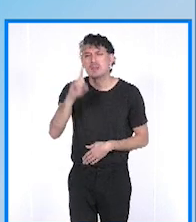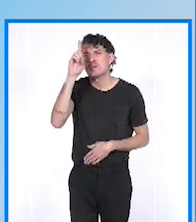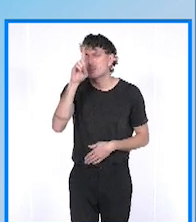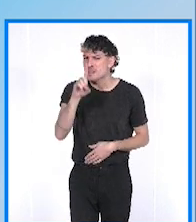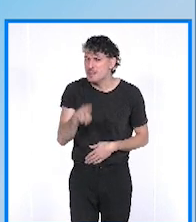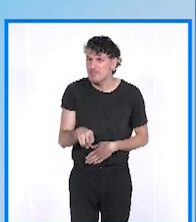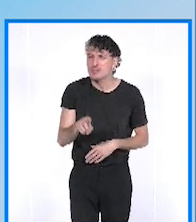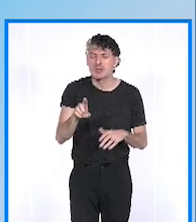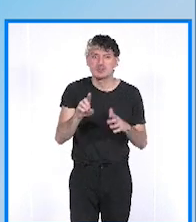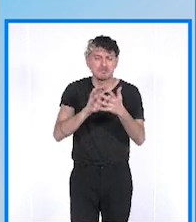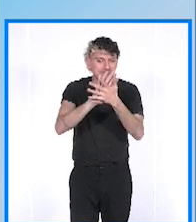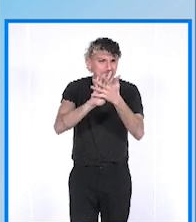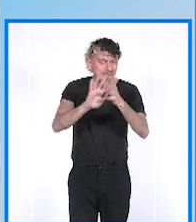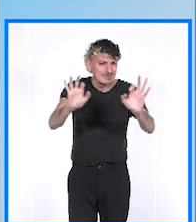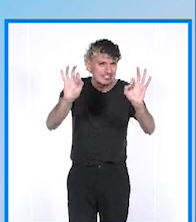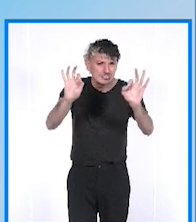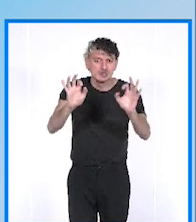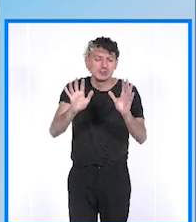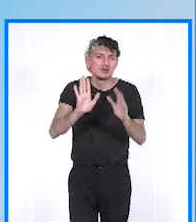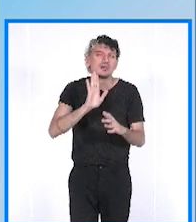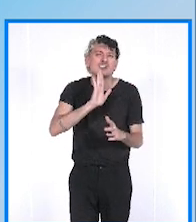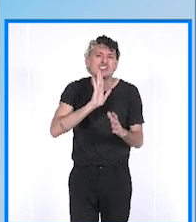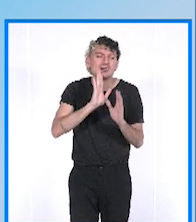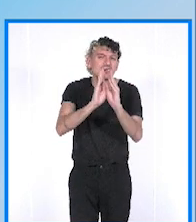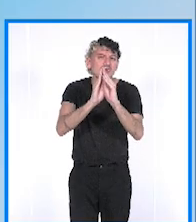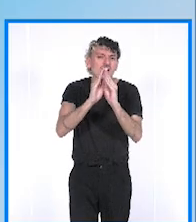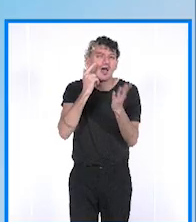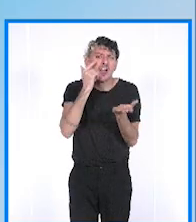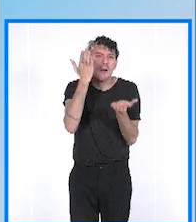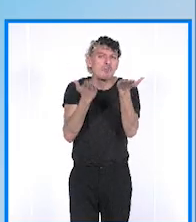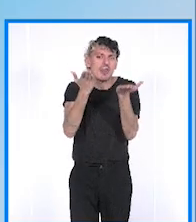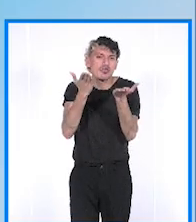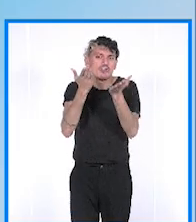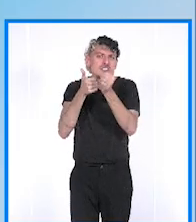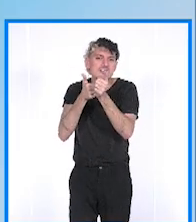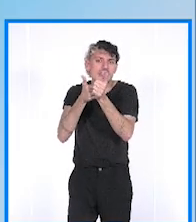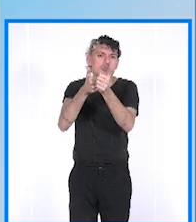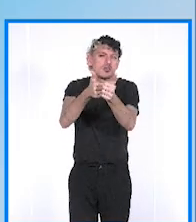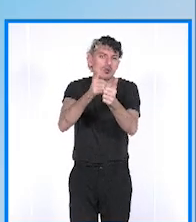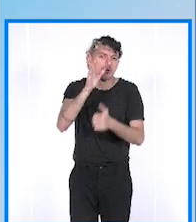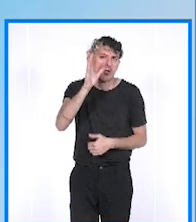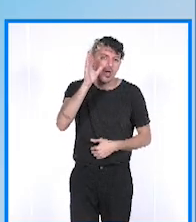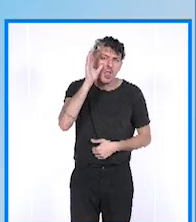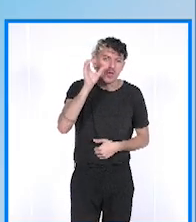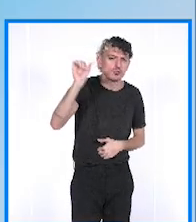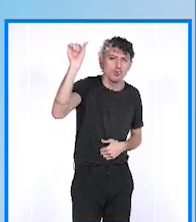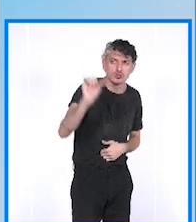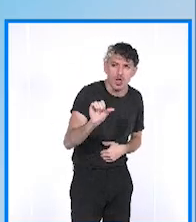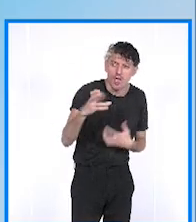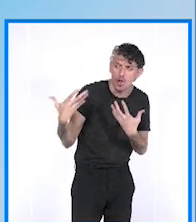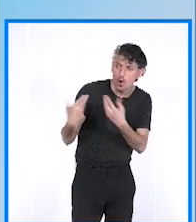eh en esa evaluación que hemos hecho en ese seguimiento en ese trabajo de escucha con los conectores hemos hecho un proceso muy